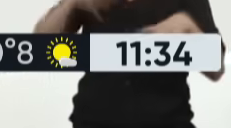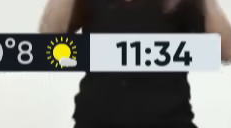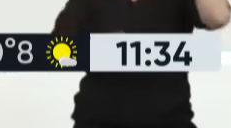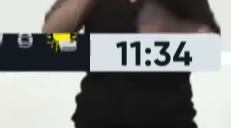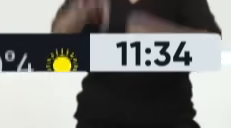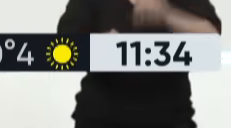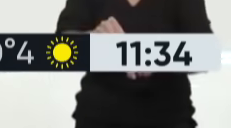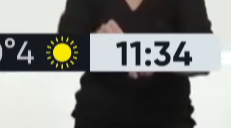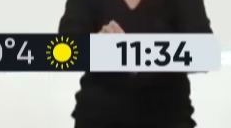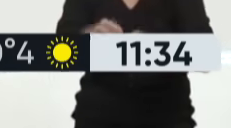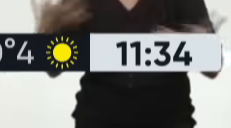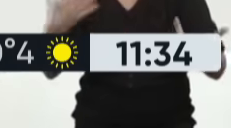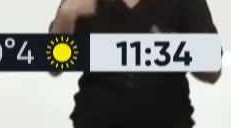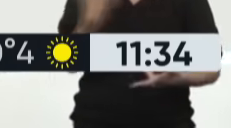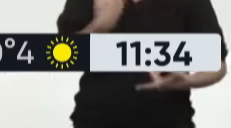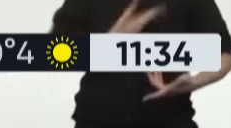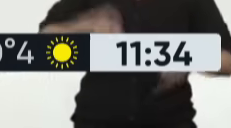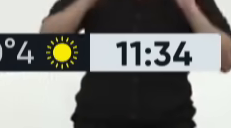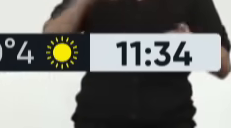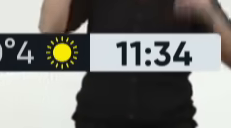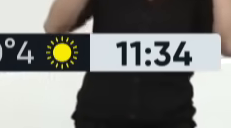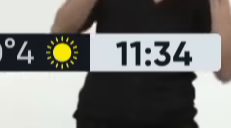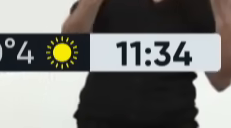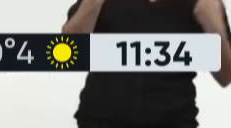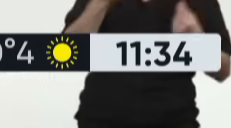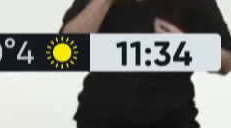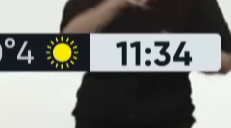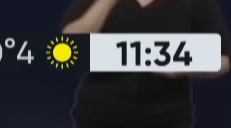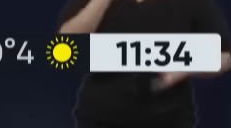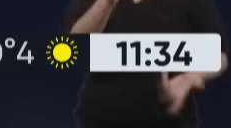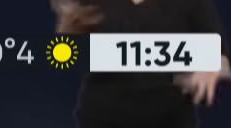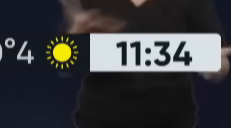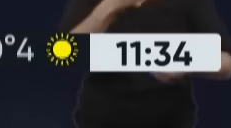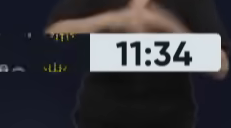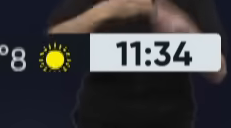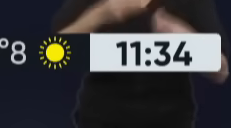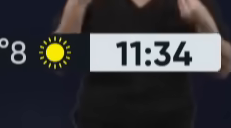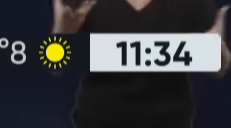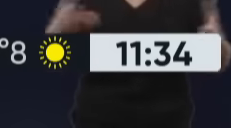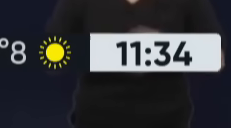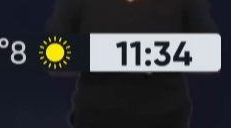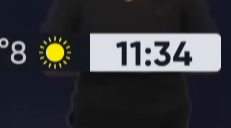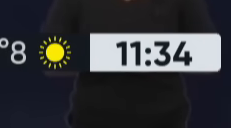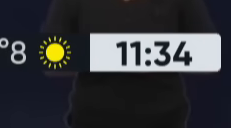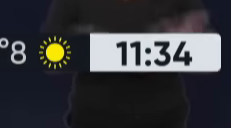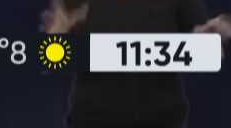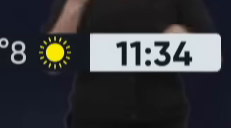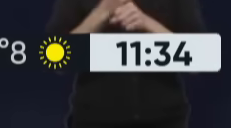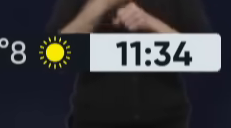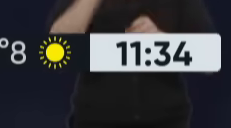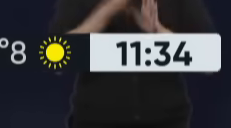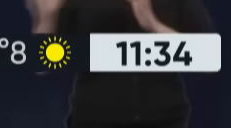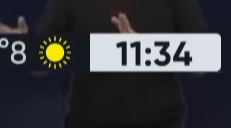evidentemente más que preocupada, muy alarmada por lo que está sucediendo? Gracias. No, por nada. Bueno, arranco en realidad por el final